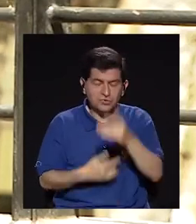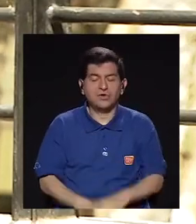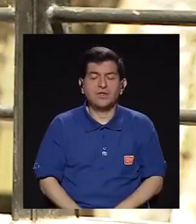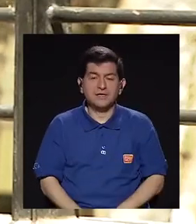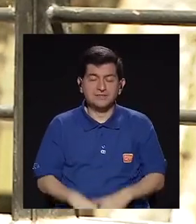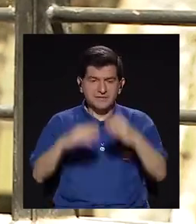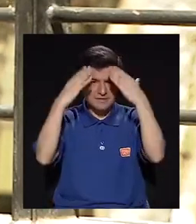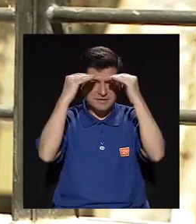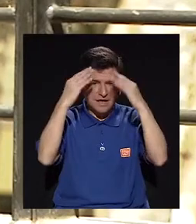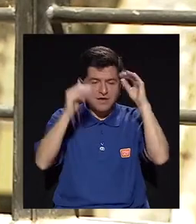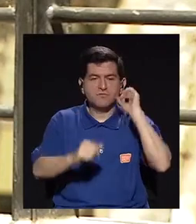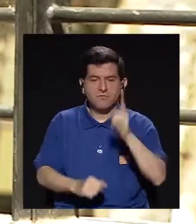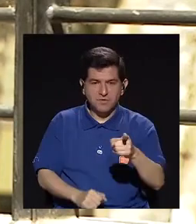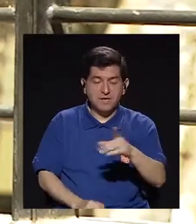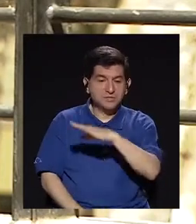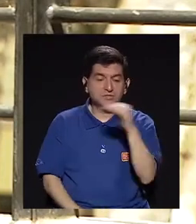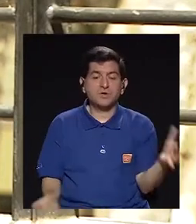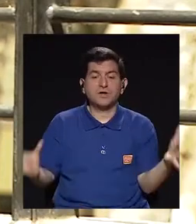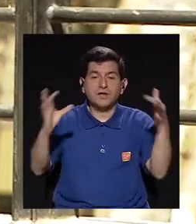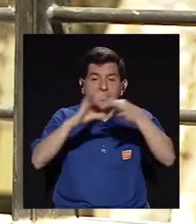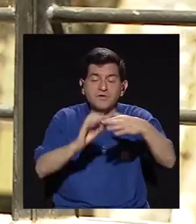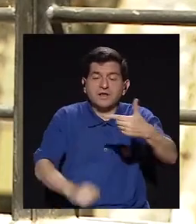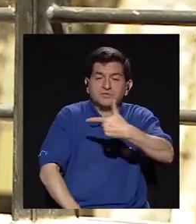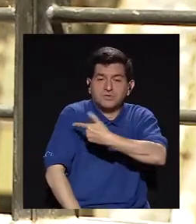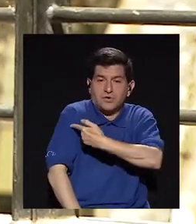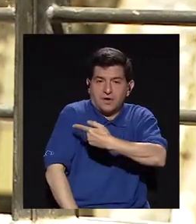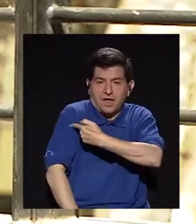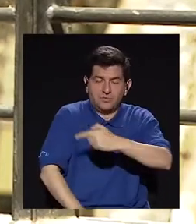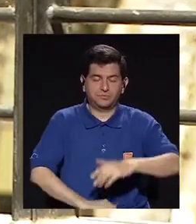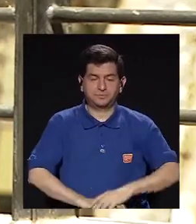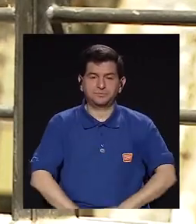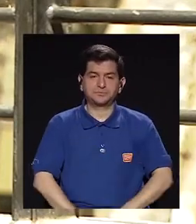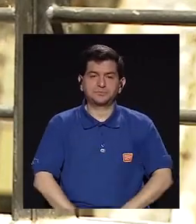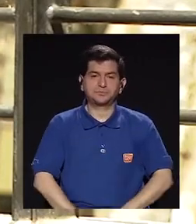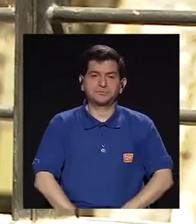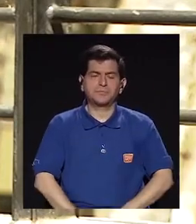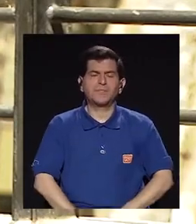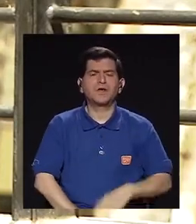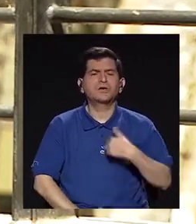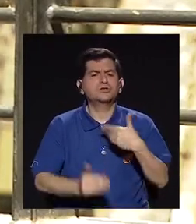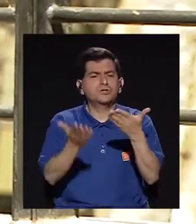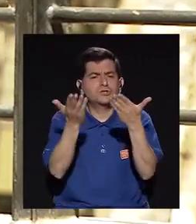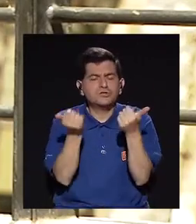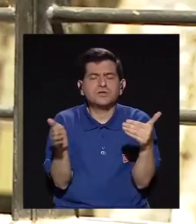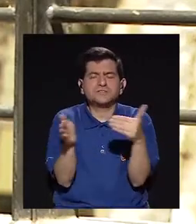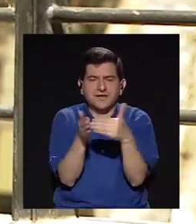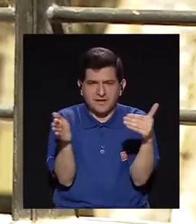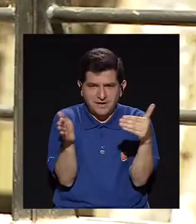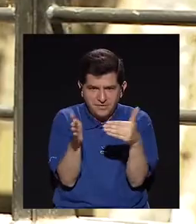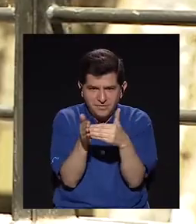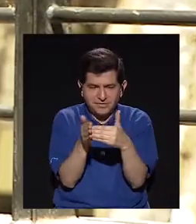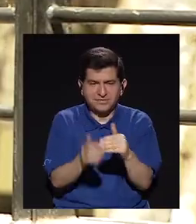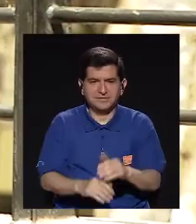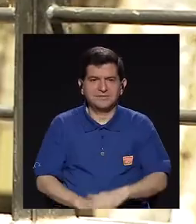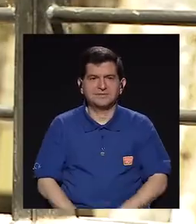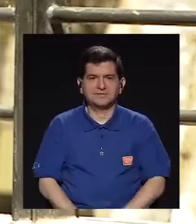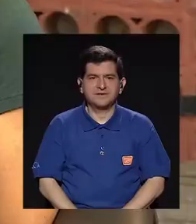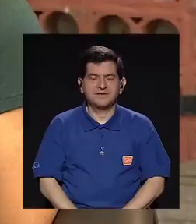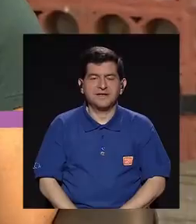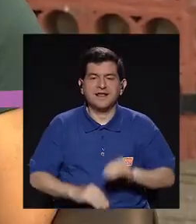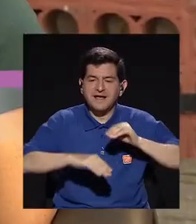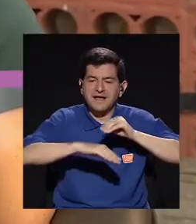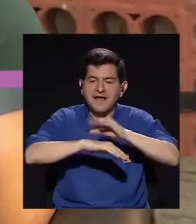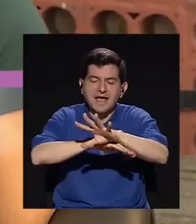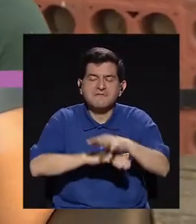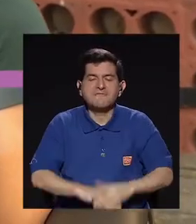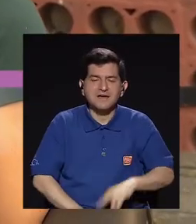de reporte obligatorio y en este caso lo que tiene que ver con vacunación. Doc, yo quisiera retomar, doctor, lo de